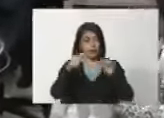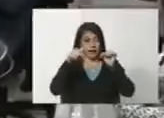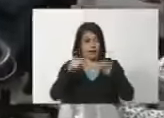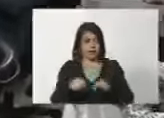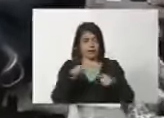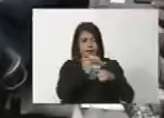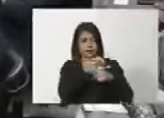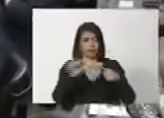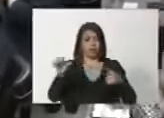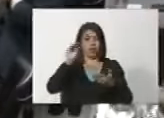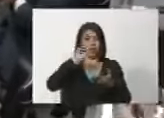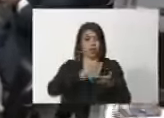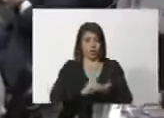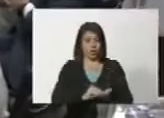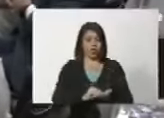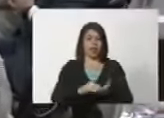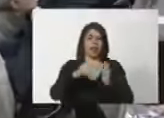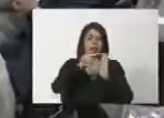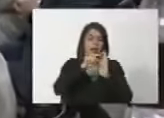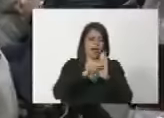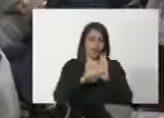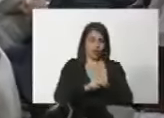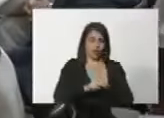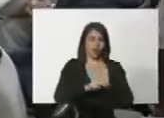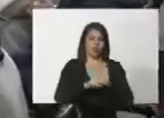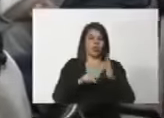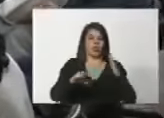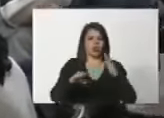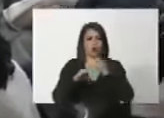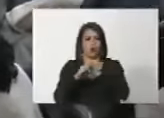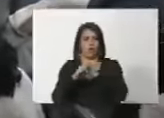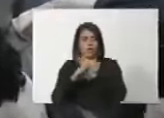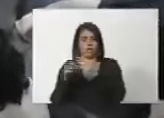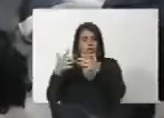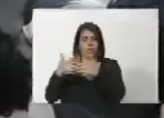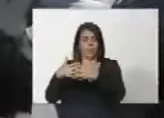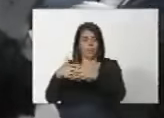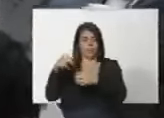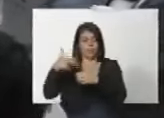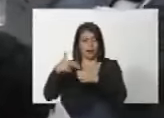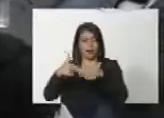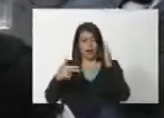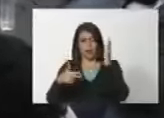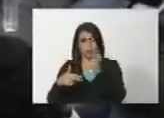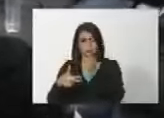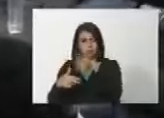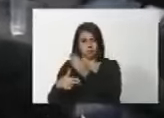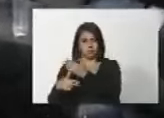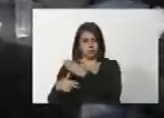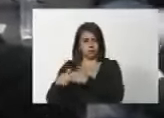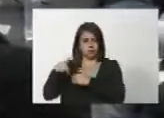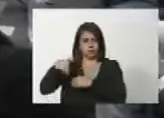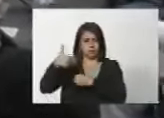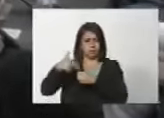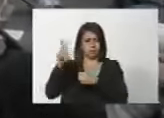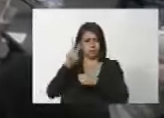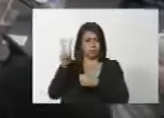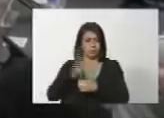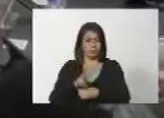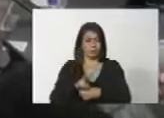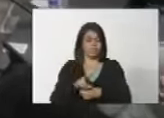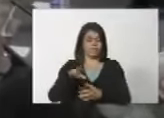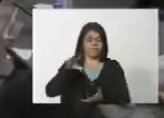esta semana, se reafirmen o no las sanciones contra el sector de petrolero venezolano,